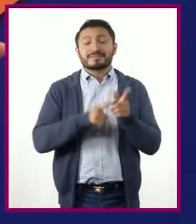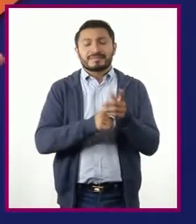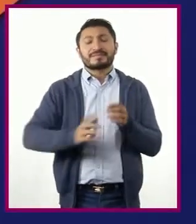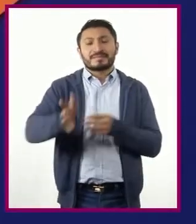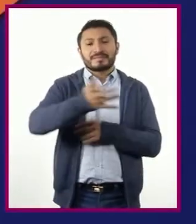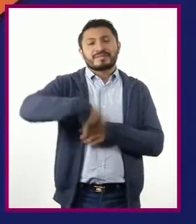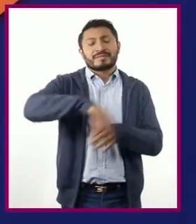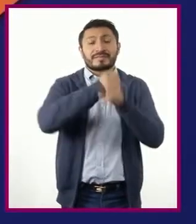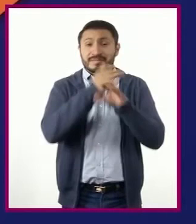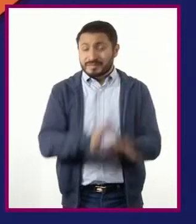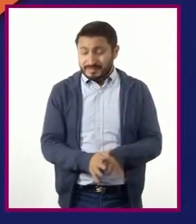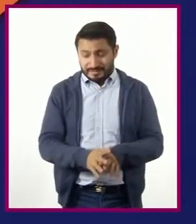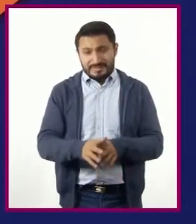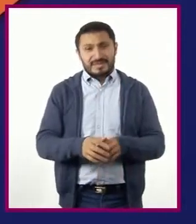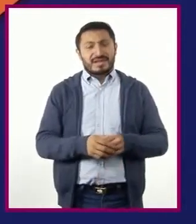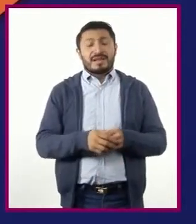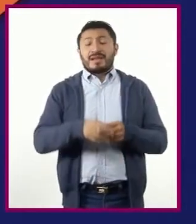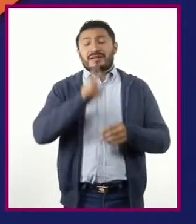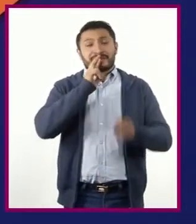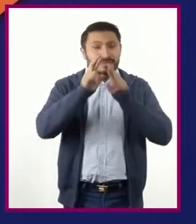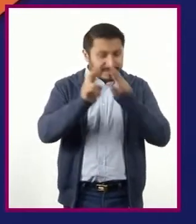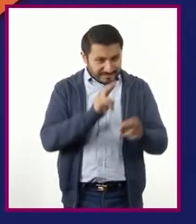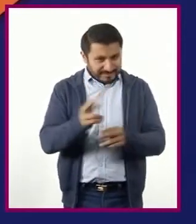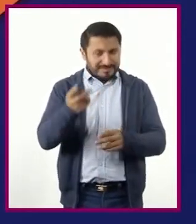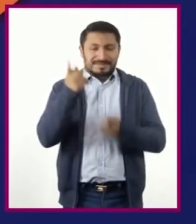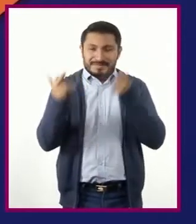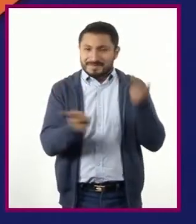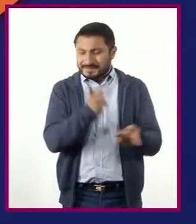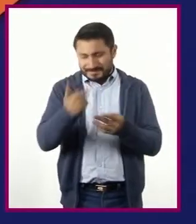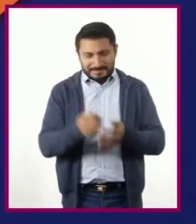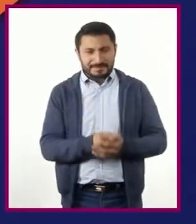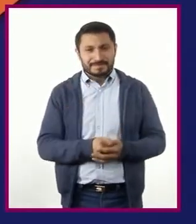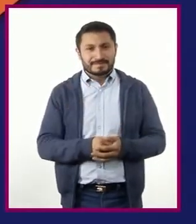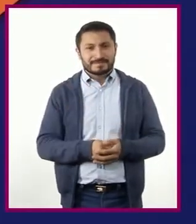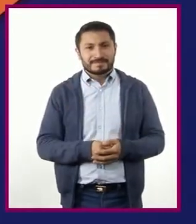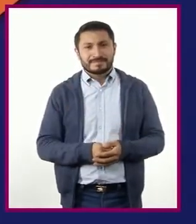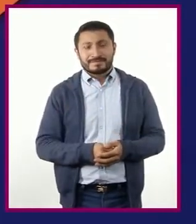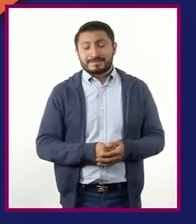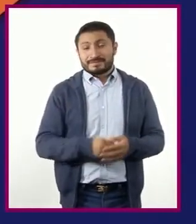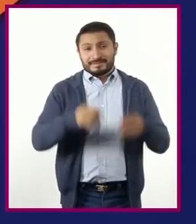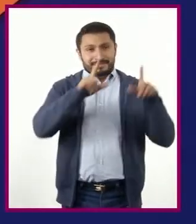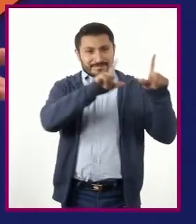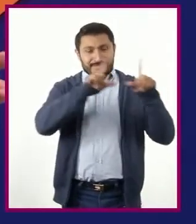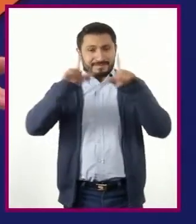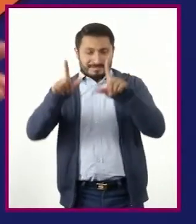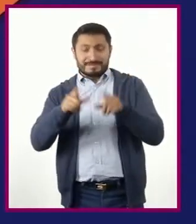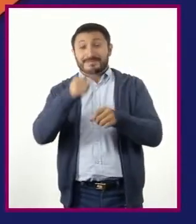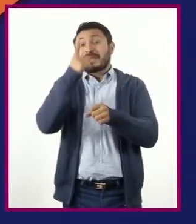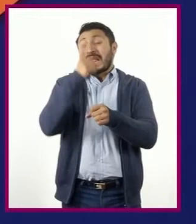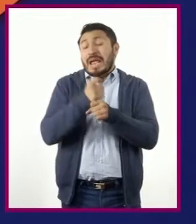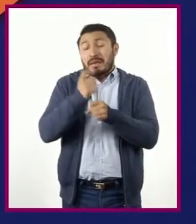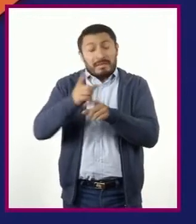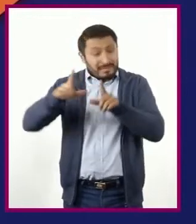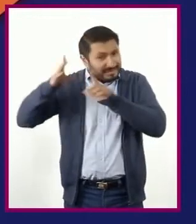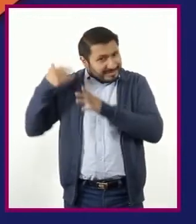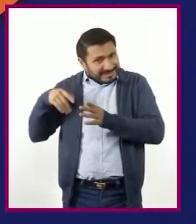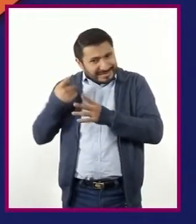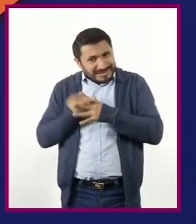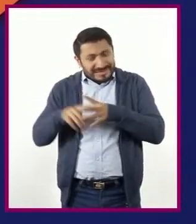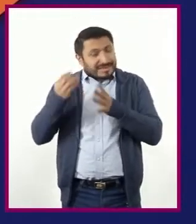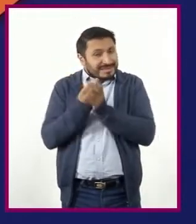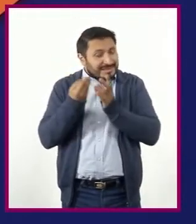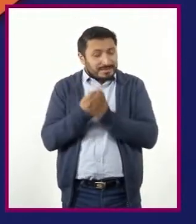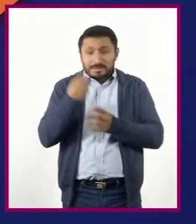búsqueda de información que ofrecerá respuestas a nuestras preguntas. Estos dos fragmentos y el primero que escucharon al inicio de la